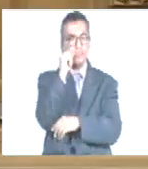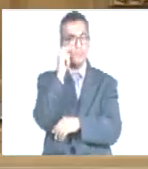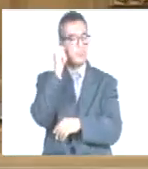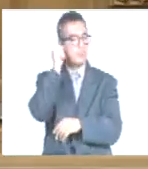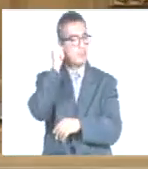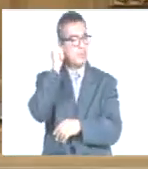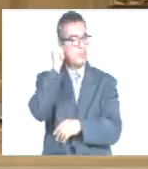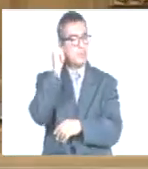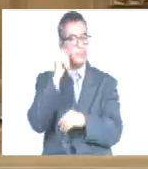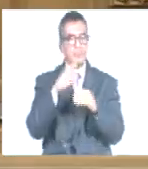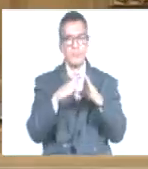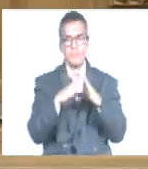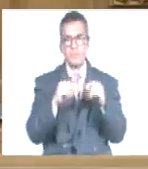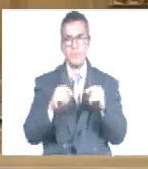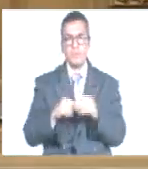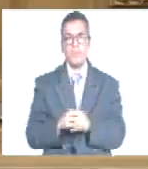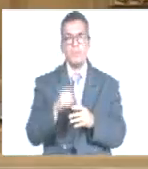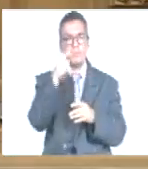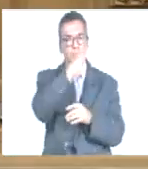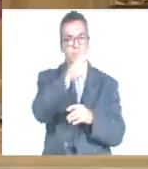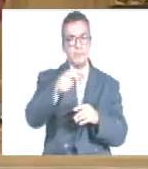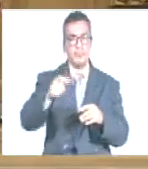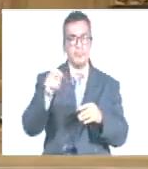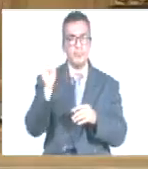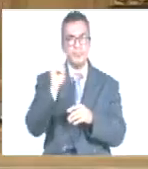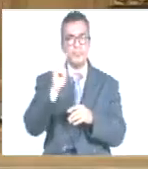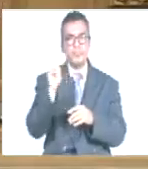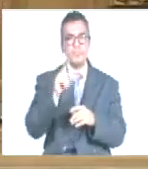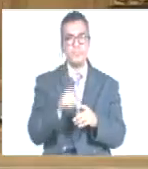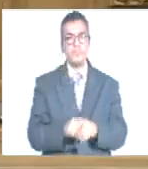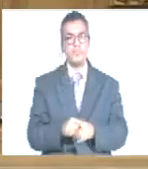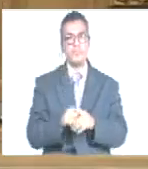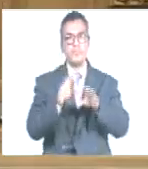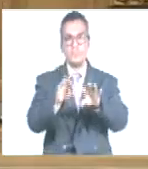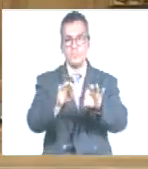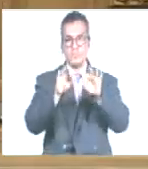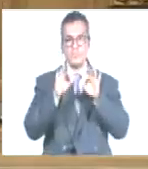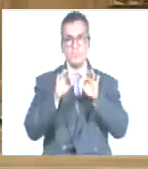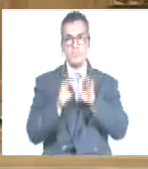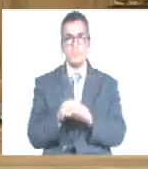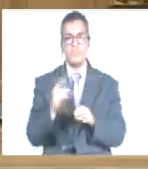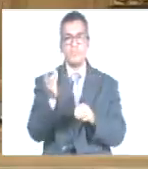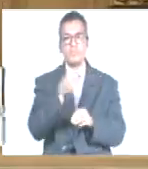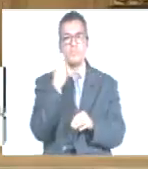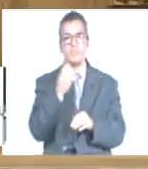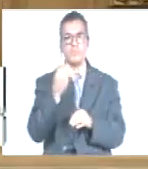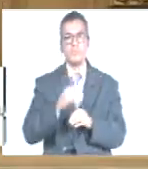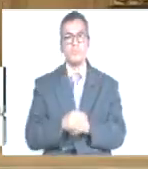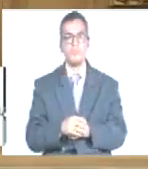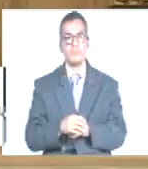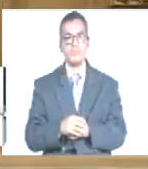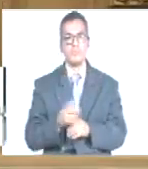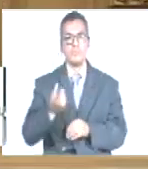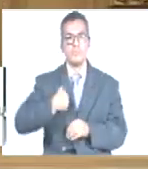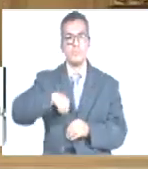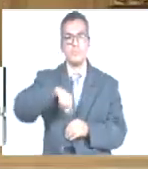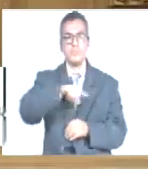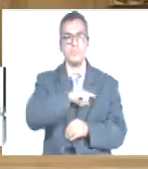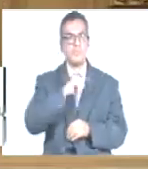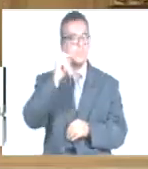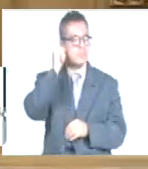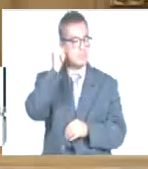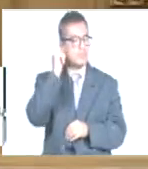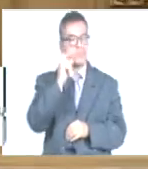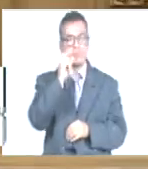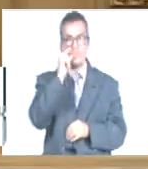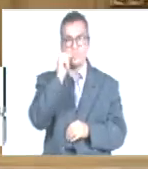diputadas, diputados, pueblo de Venezuela, en especial a los más jóvenes. Nosotras y